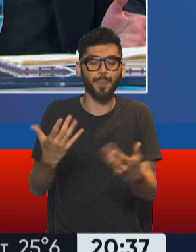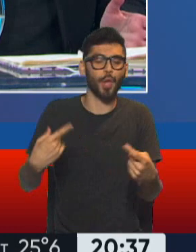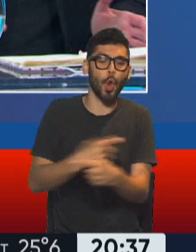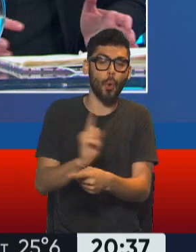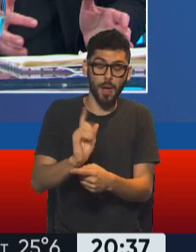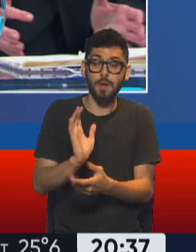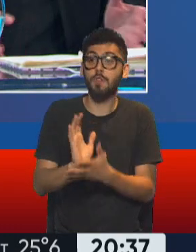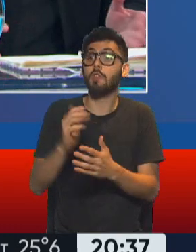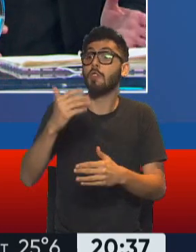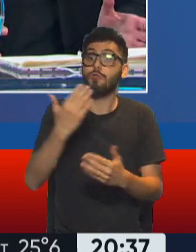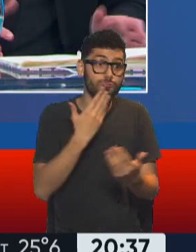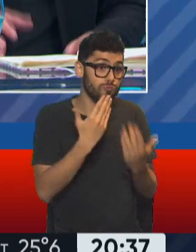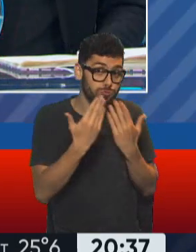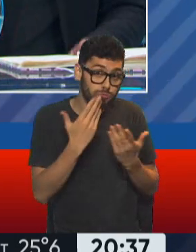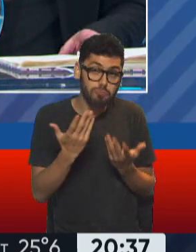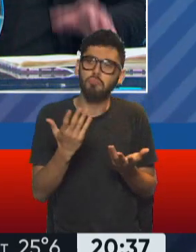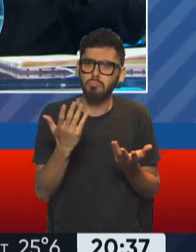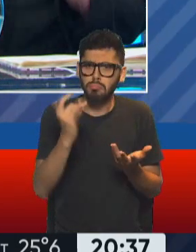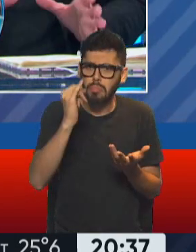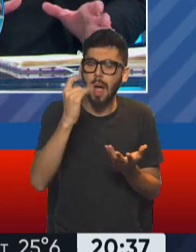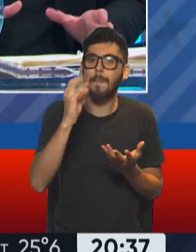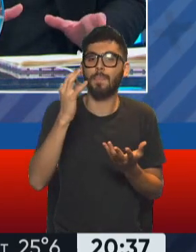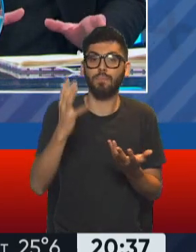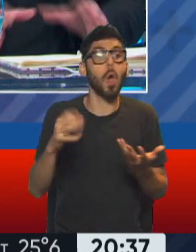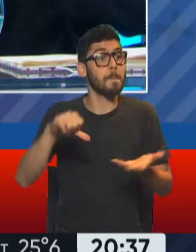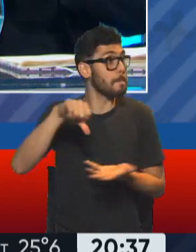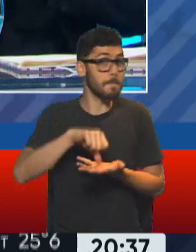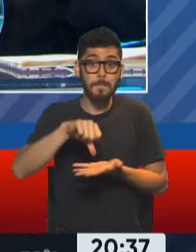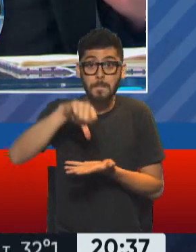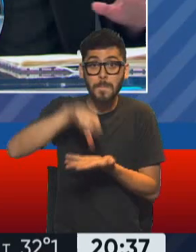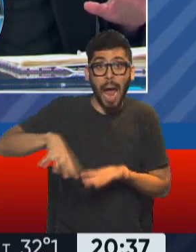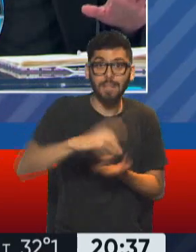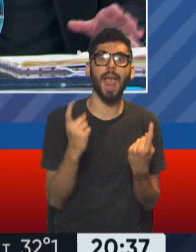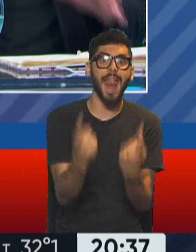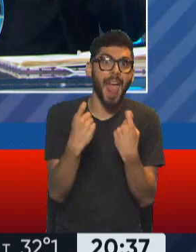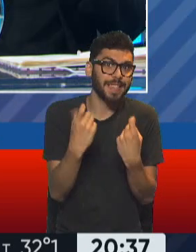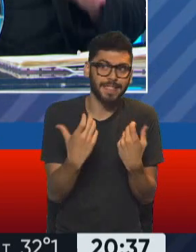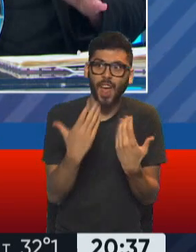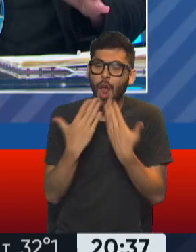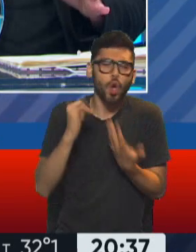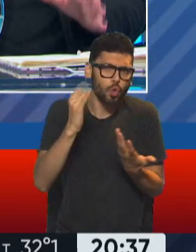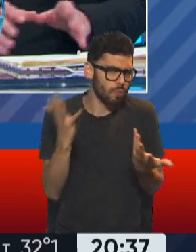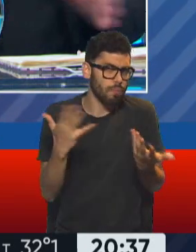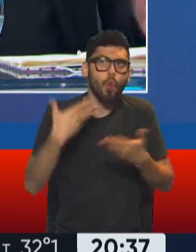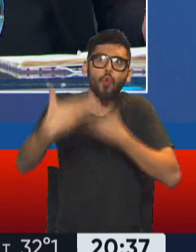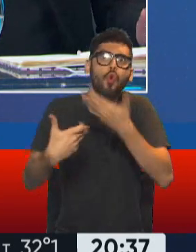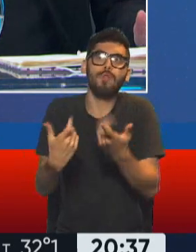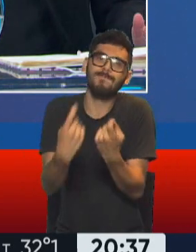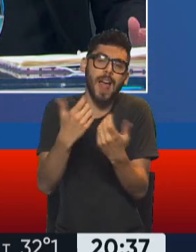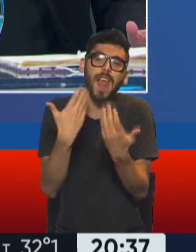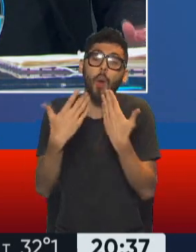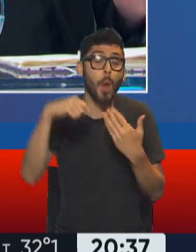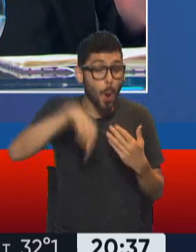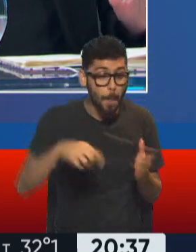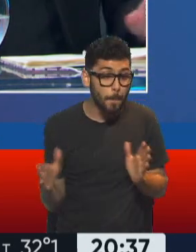qué tiene razón de ser en el sentido de que este país necesita diálogo porque no hay modo de que sal sin diálogos pero no es el